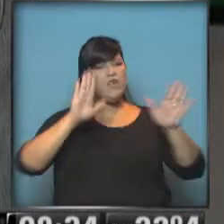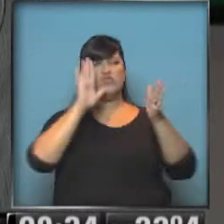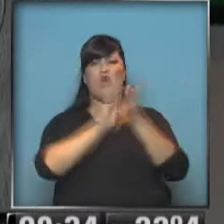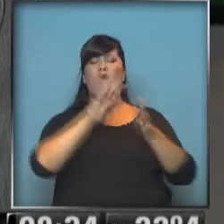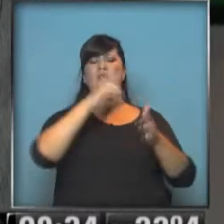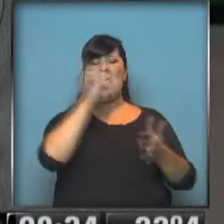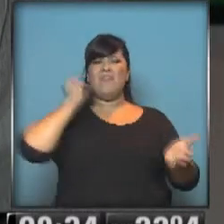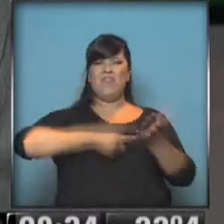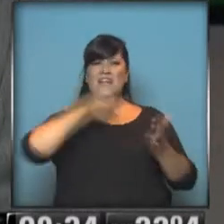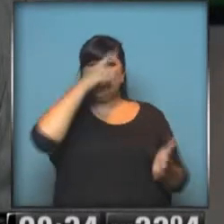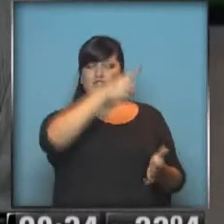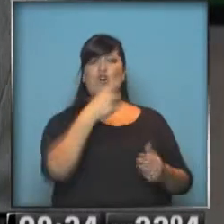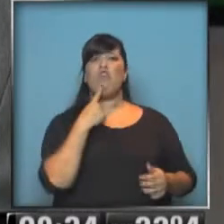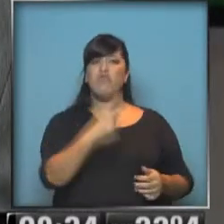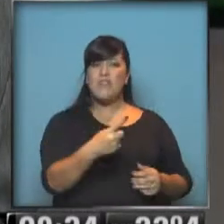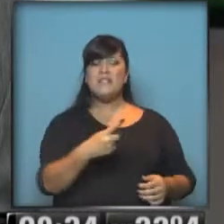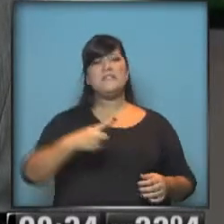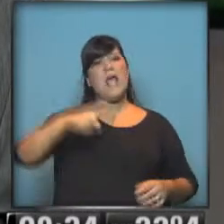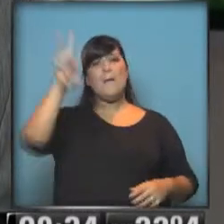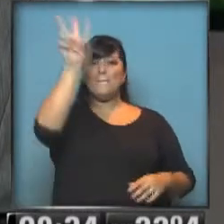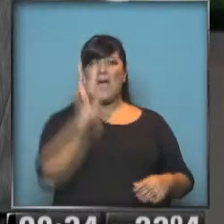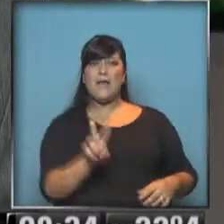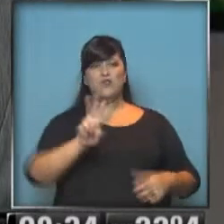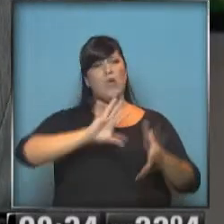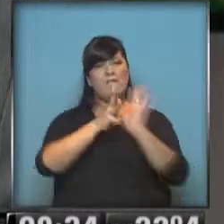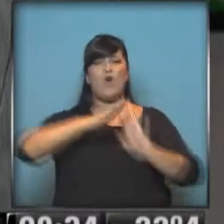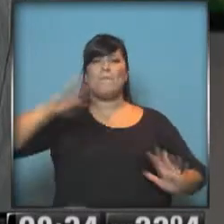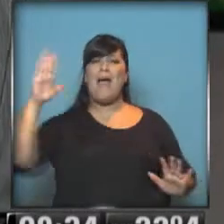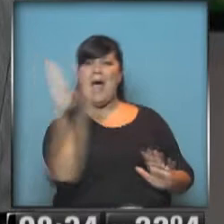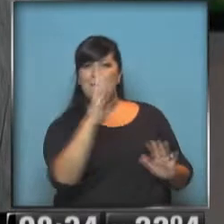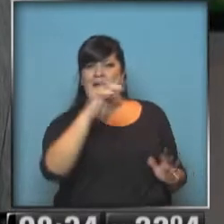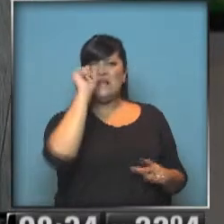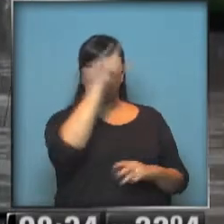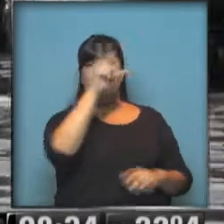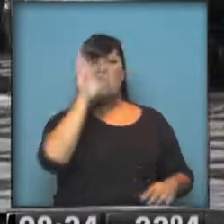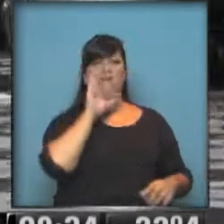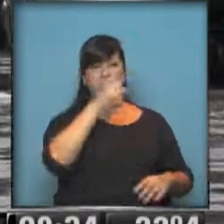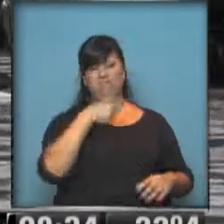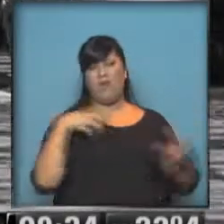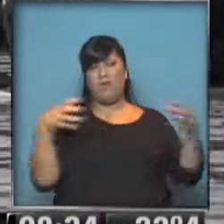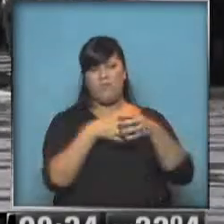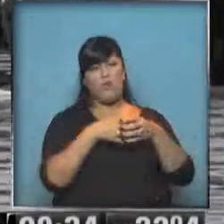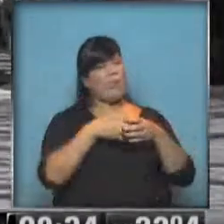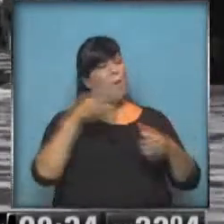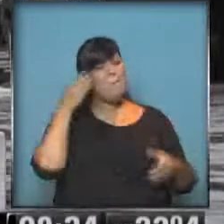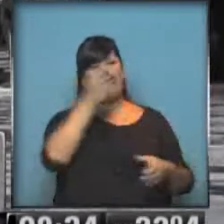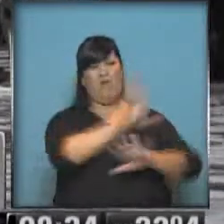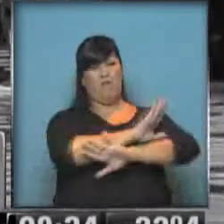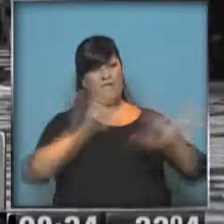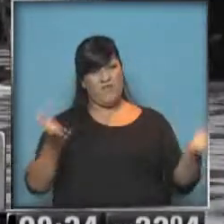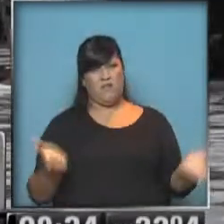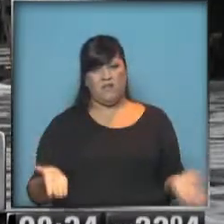decreto que declara justamente a Venezuela como una amenaza para su seguridad. Se ha rechazado